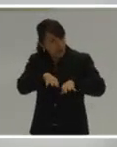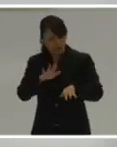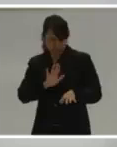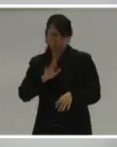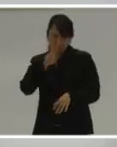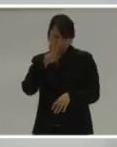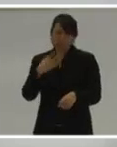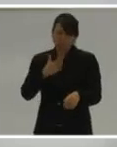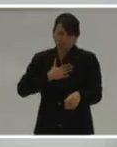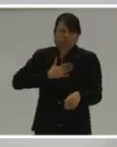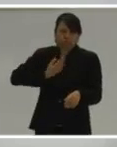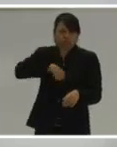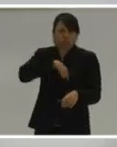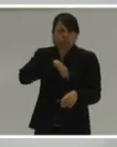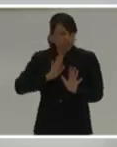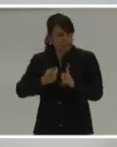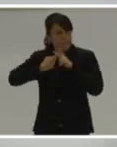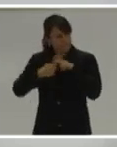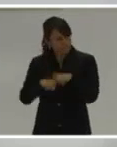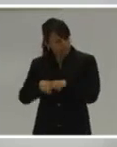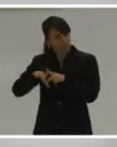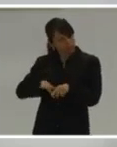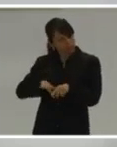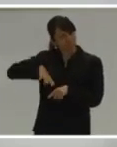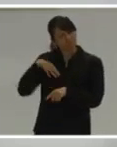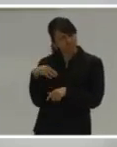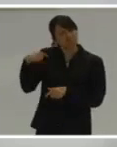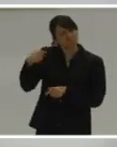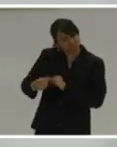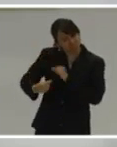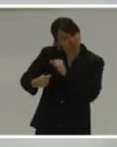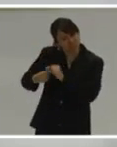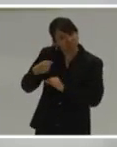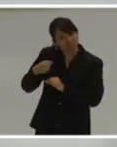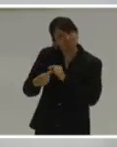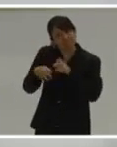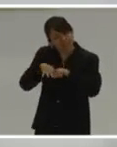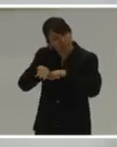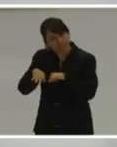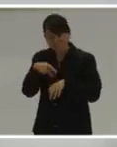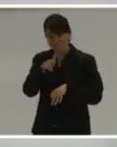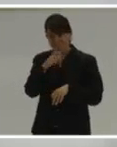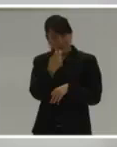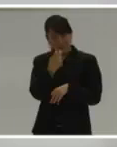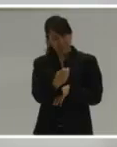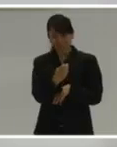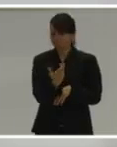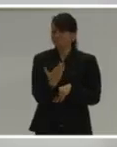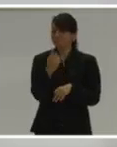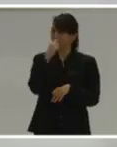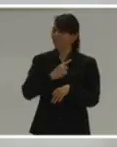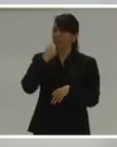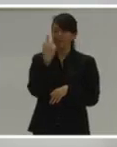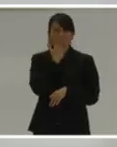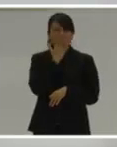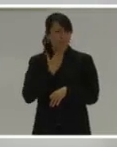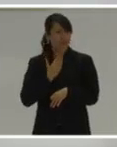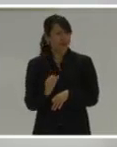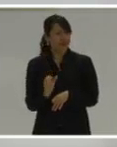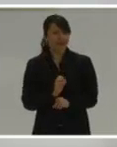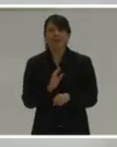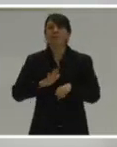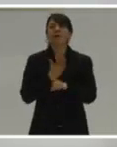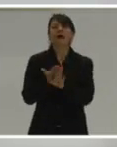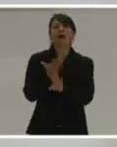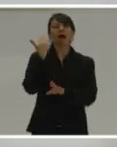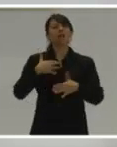no es fácil, porque se tiene que descolonizar, ¿sí? Esto en teoría y en la práctica.